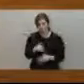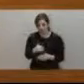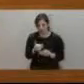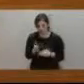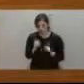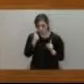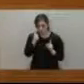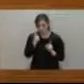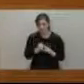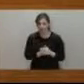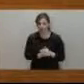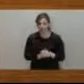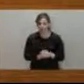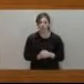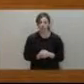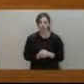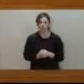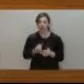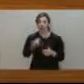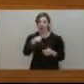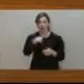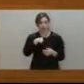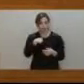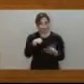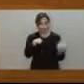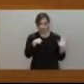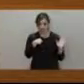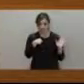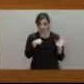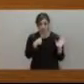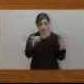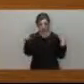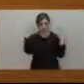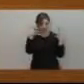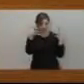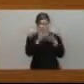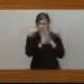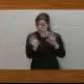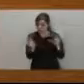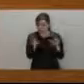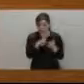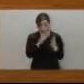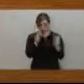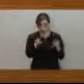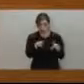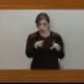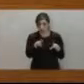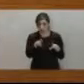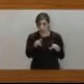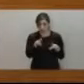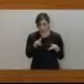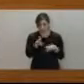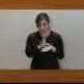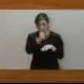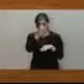Mire, yo desde luego le daría un consejo, señor consejero.